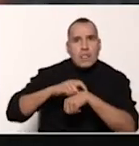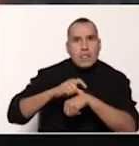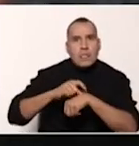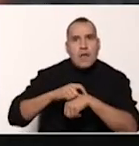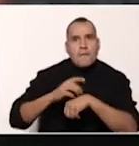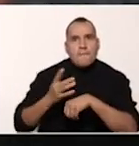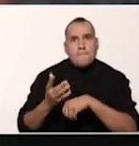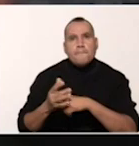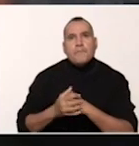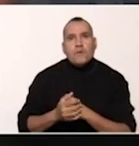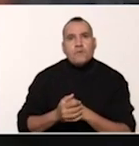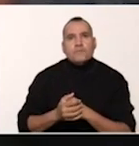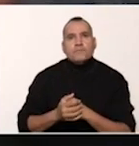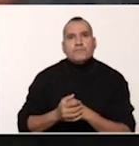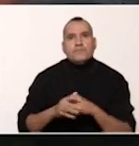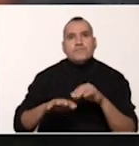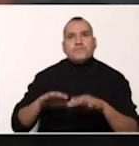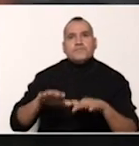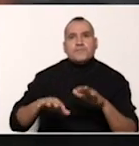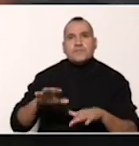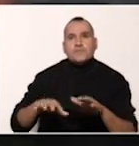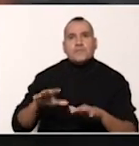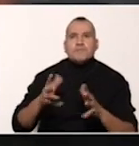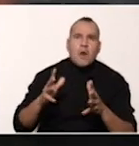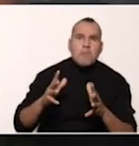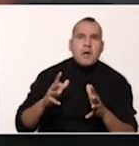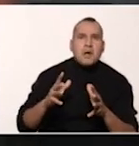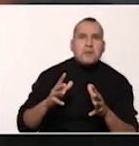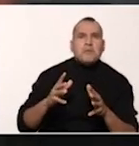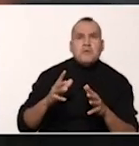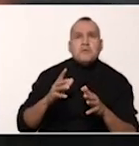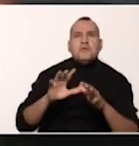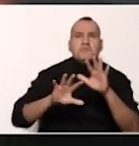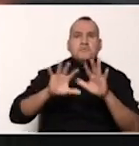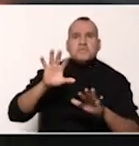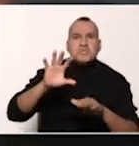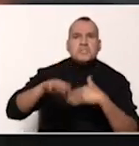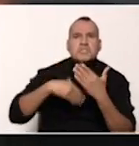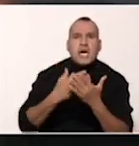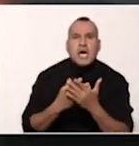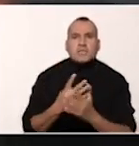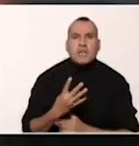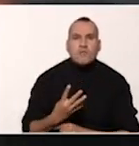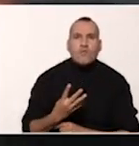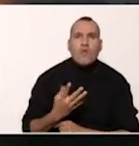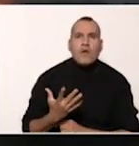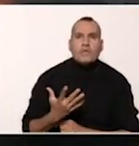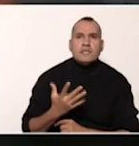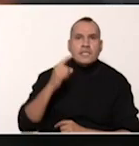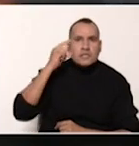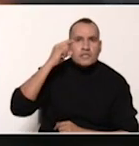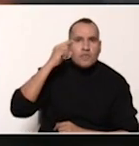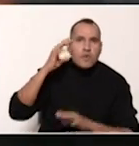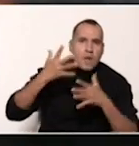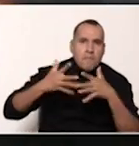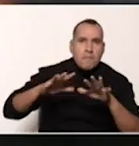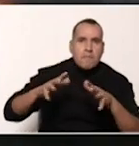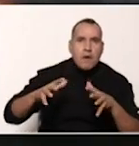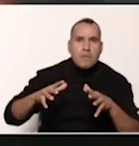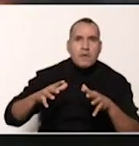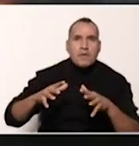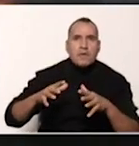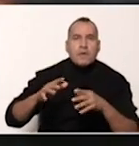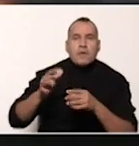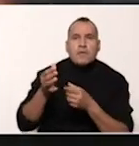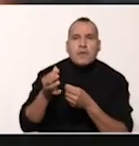plantas. Estos oscilan desde los 15 a los 45 días, dependiendo de la especie y la variedad seleccionada. Para la germinación de las